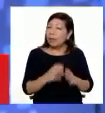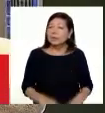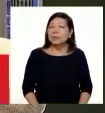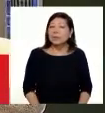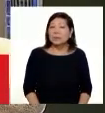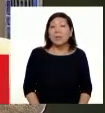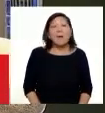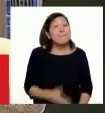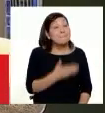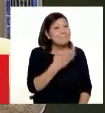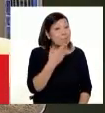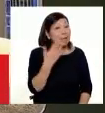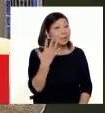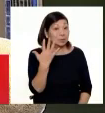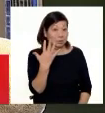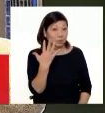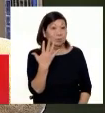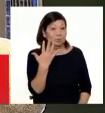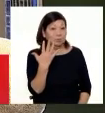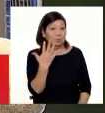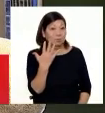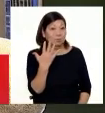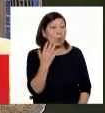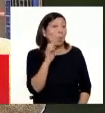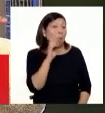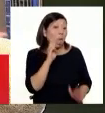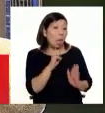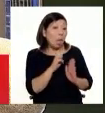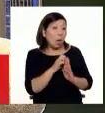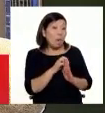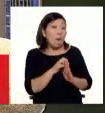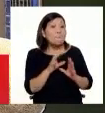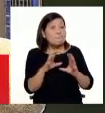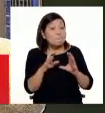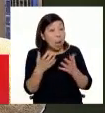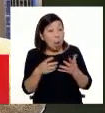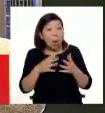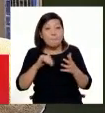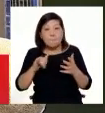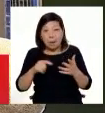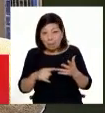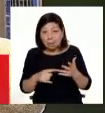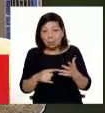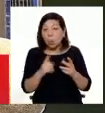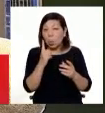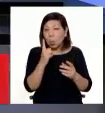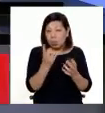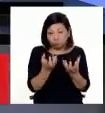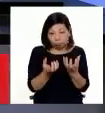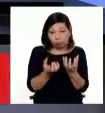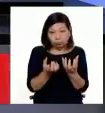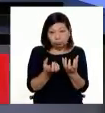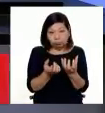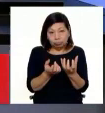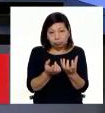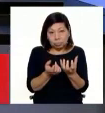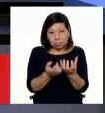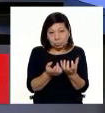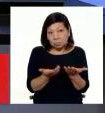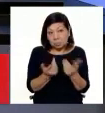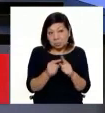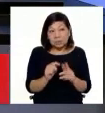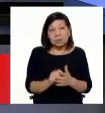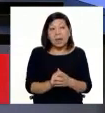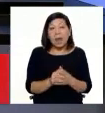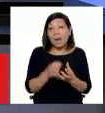día? Lo ideal son 5 porciones, es decir, por ejemplo, de un melón, papaya, sandía, la porción es un pirex y en este caso,